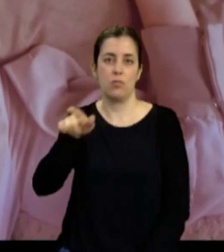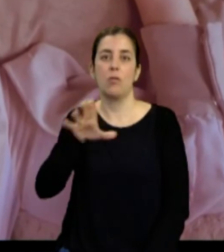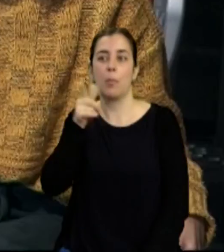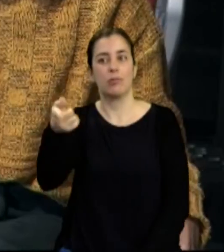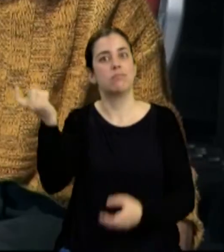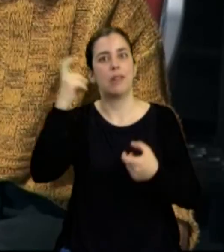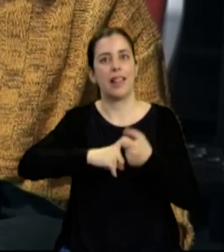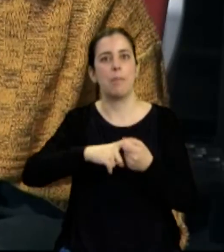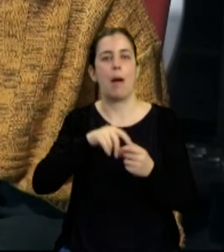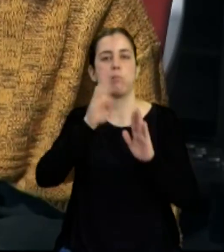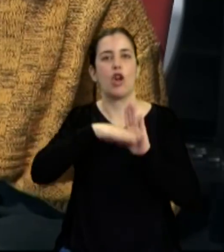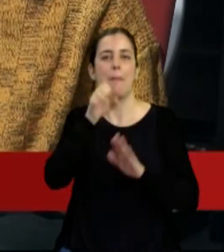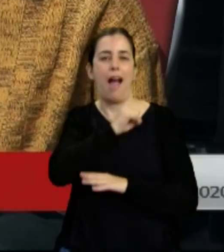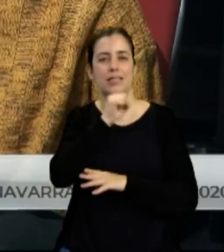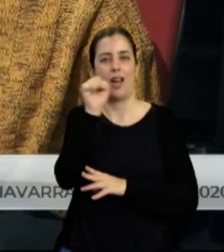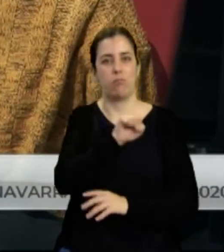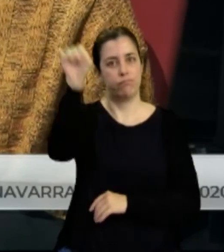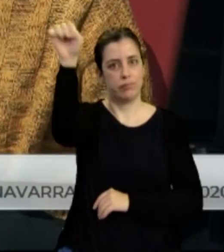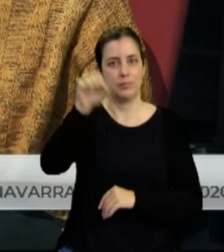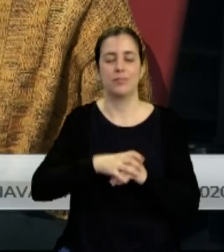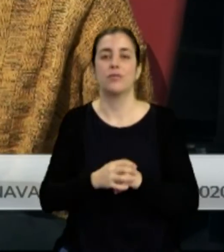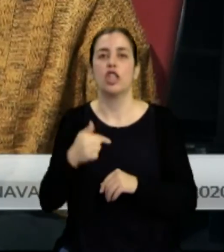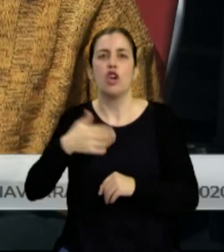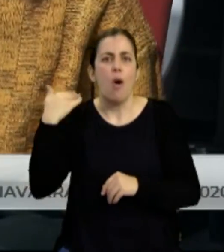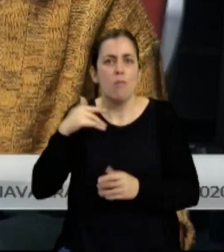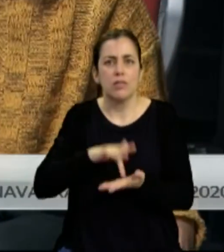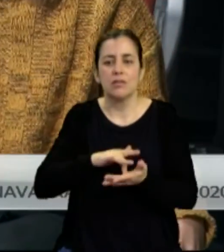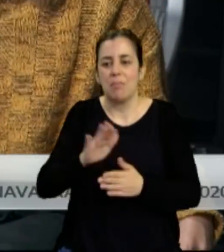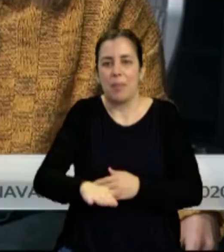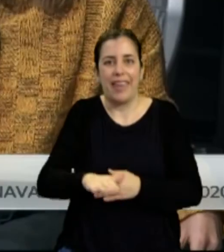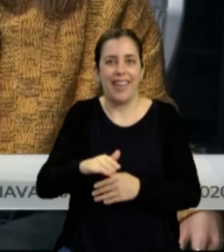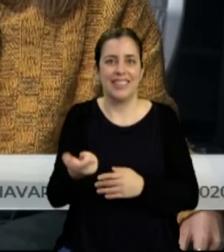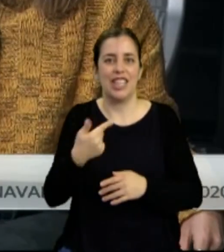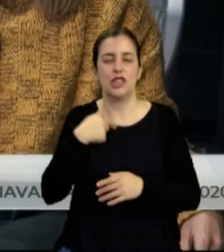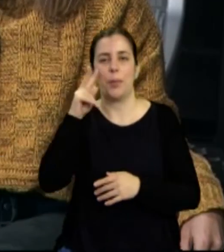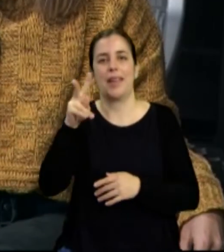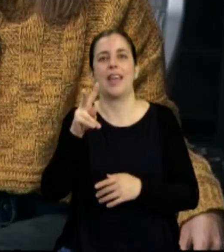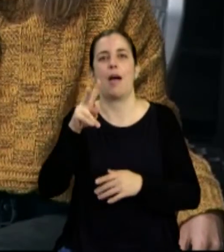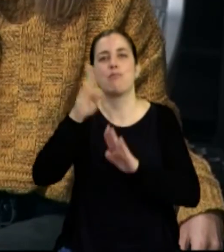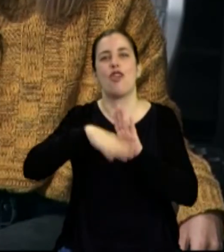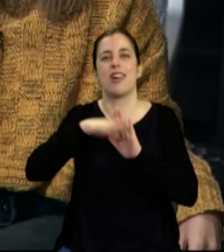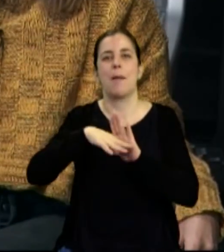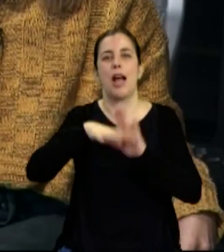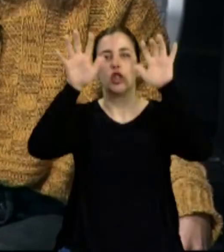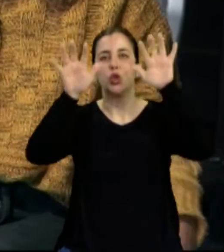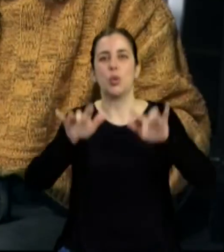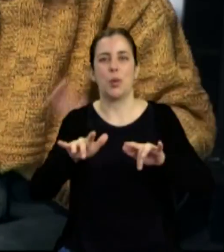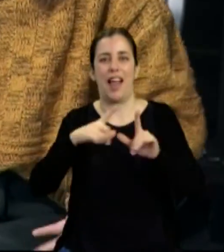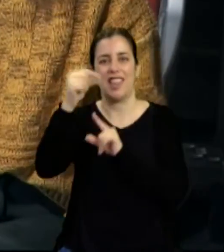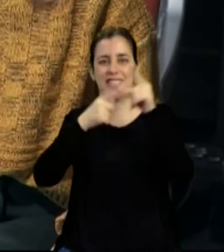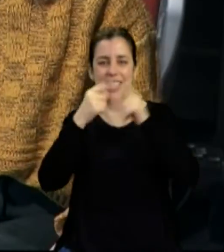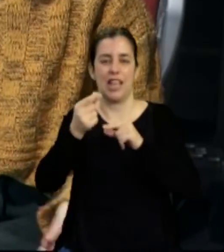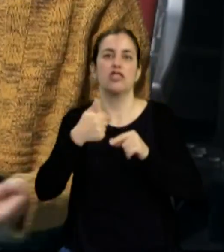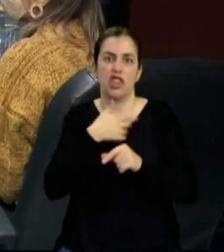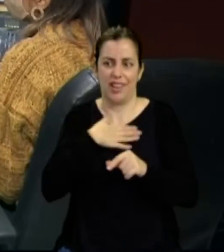Operación Triunfo. Yo desde pequeñica, ya viendo Lluvia de Estrellas, le decía a mi aita y a mi mamá que quería cantar y hacer canciones y o sea, además yo